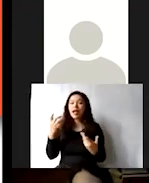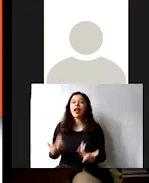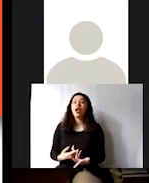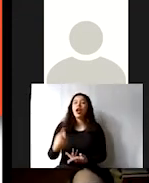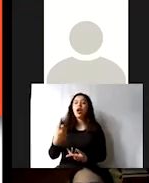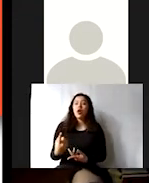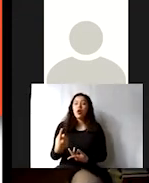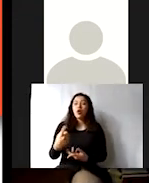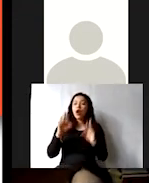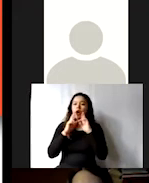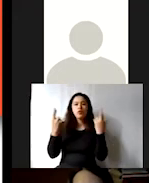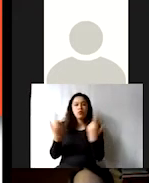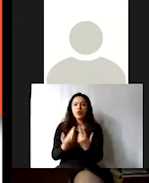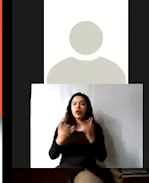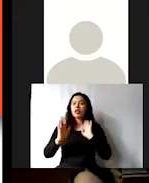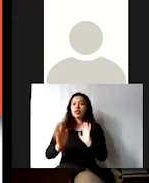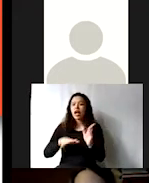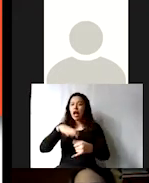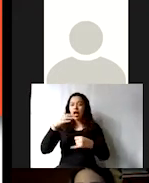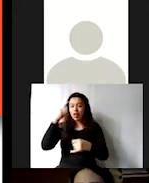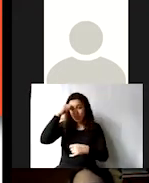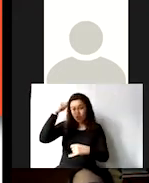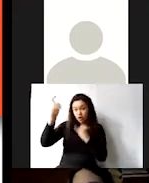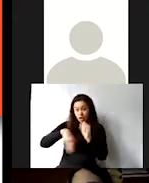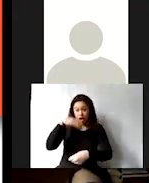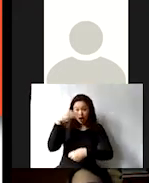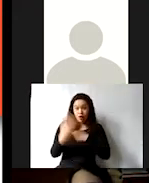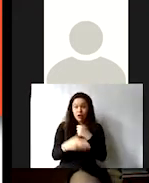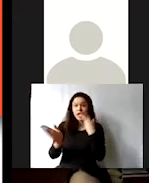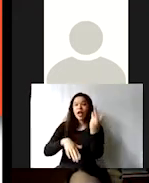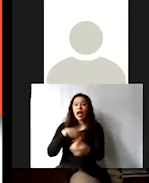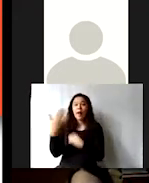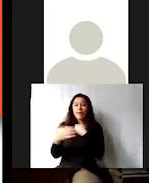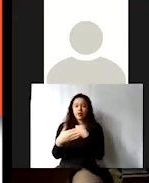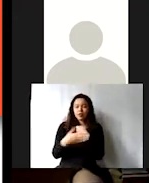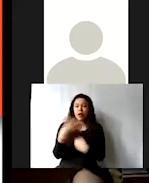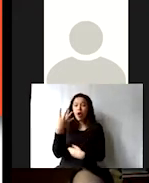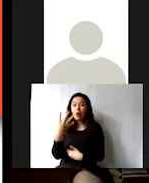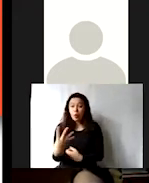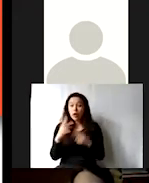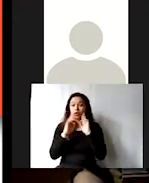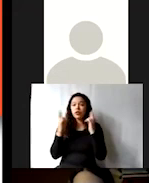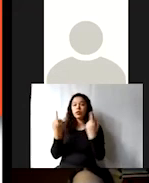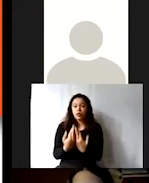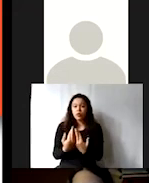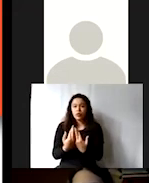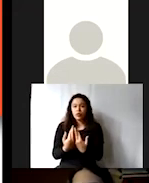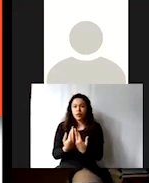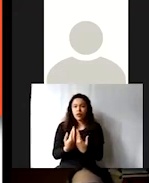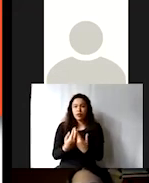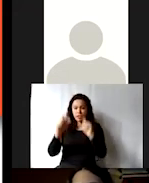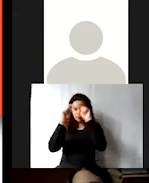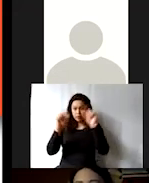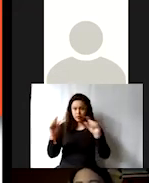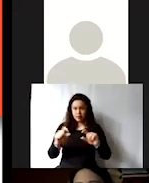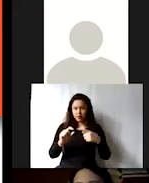sola sesión, es la última parte teórica y las siguientes 4 sesiones en estos dos títulos